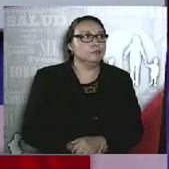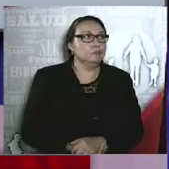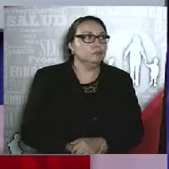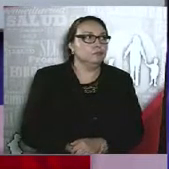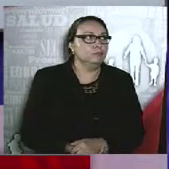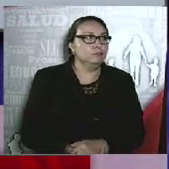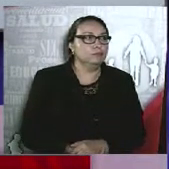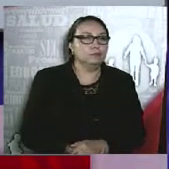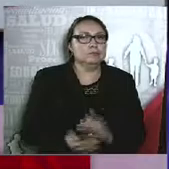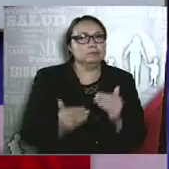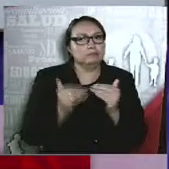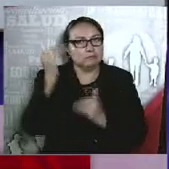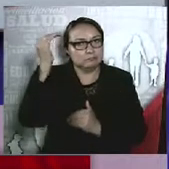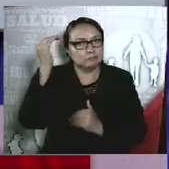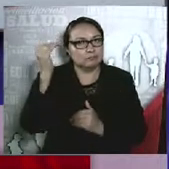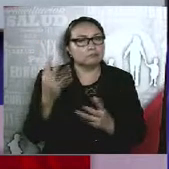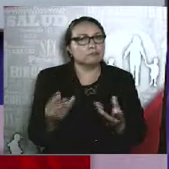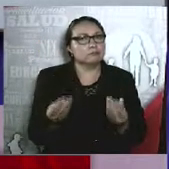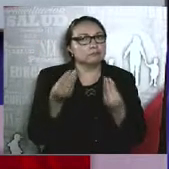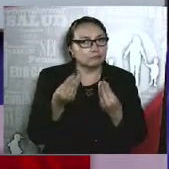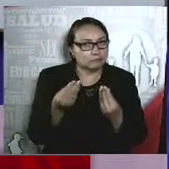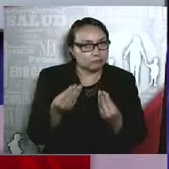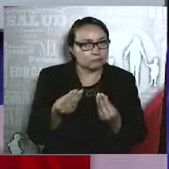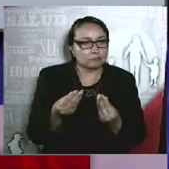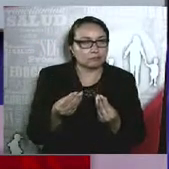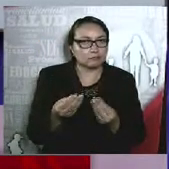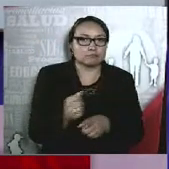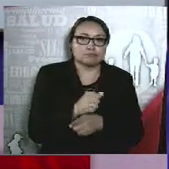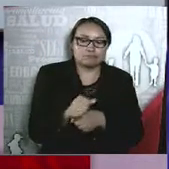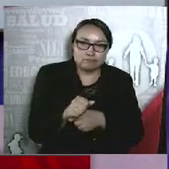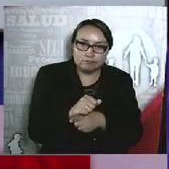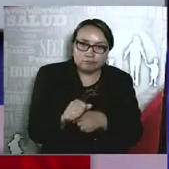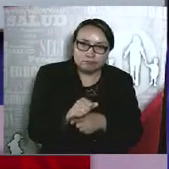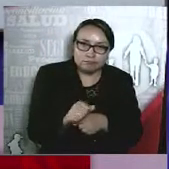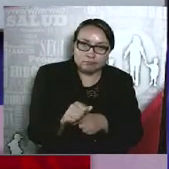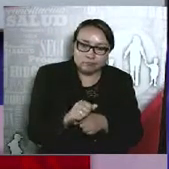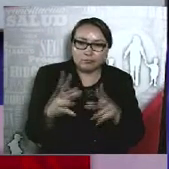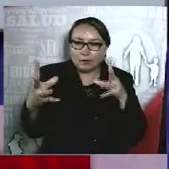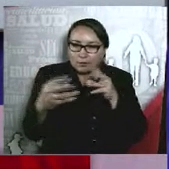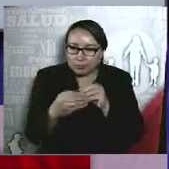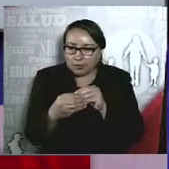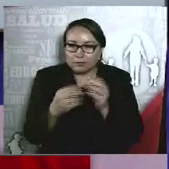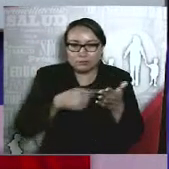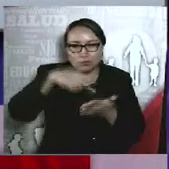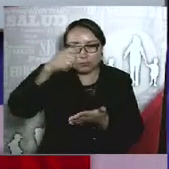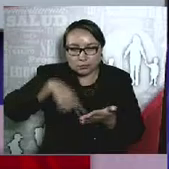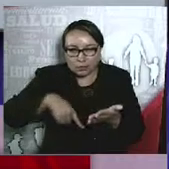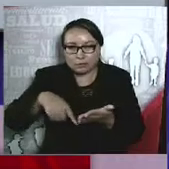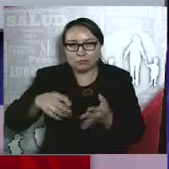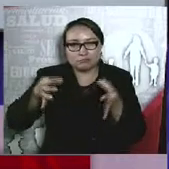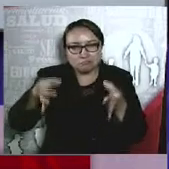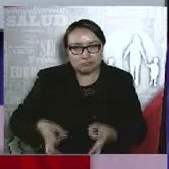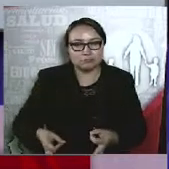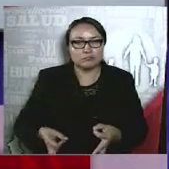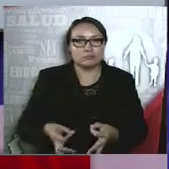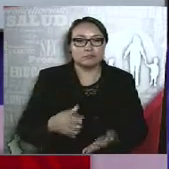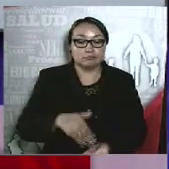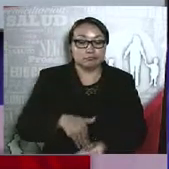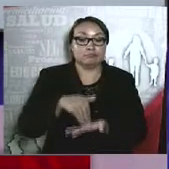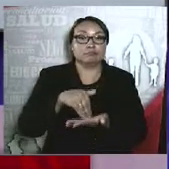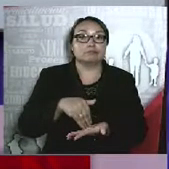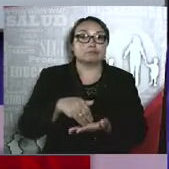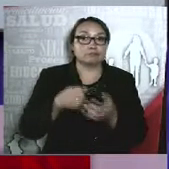Este alto índice se logró gracias a las buenas prácticas contractuales que nosotros hemos tenido y al fortalecimiento institucional que ha